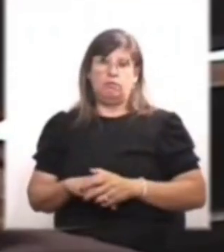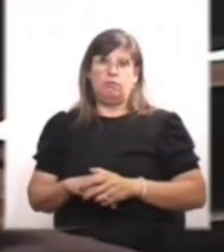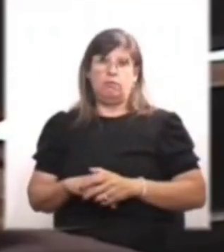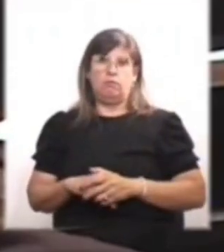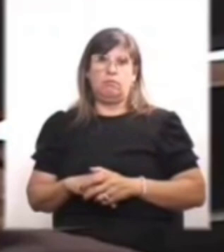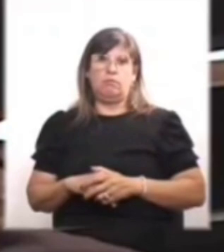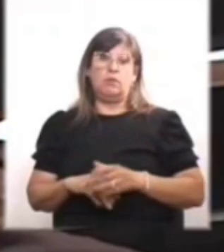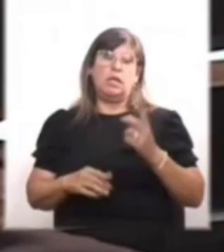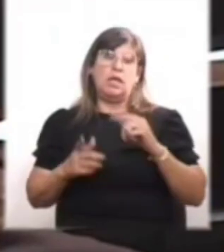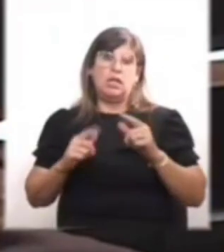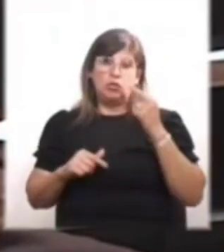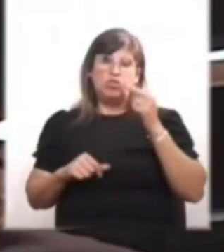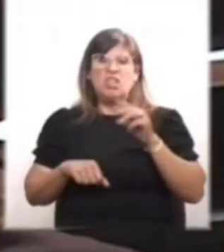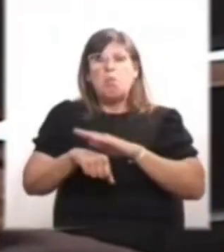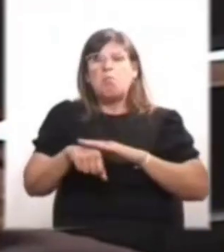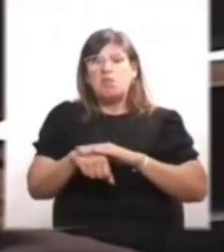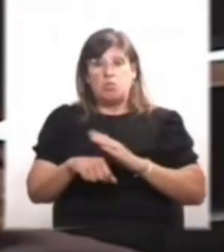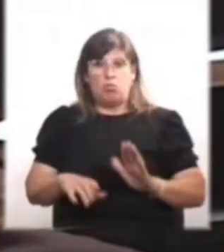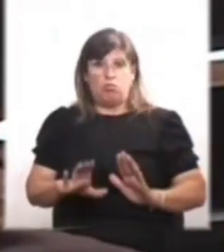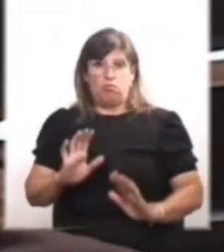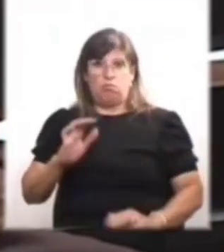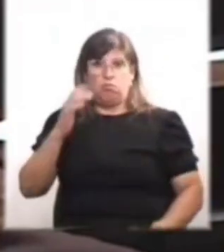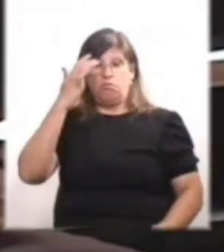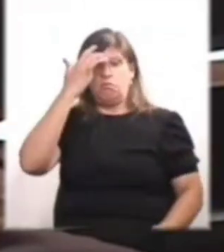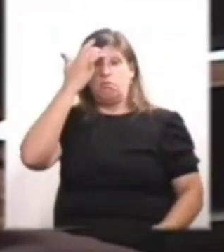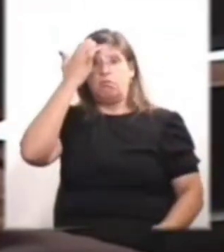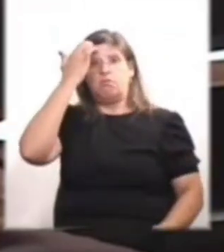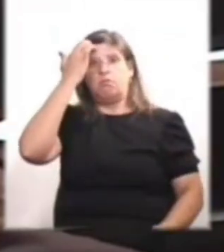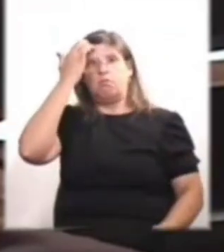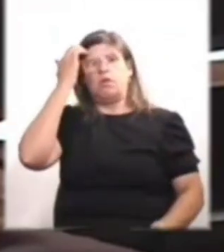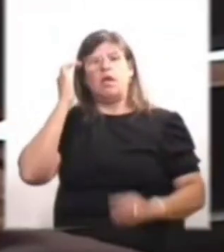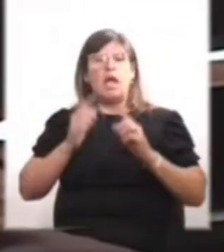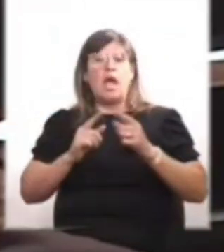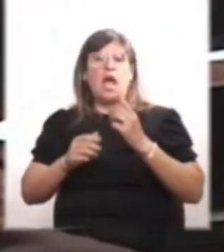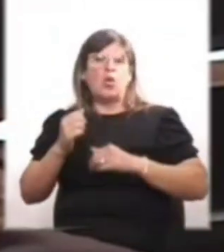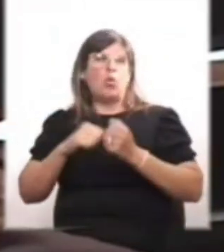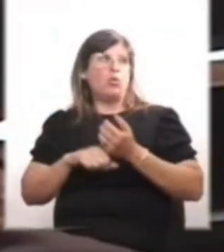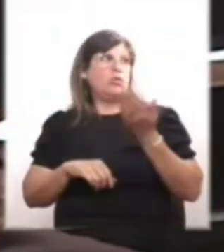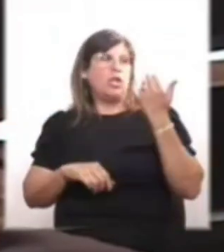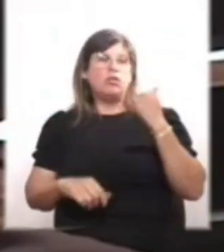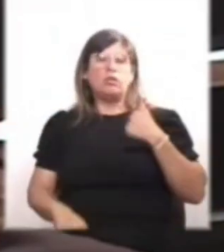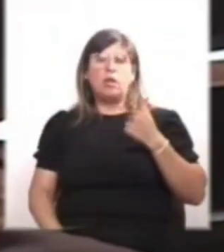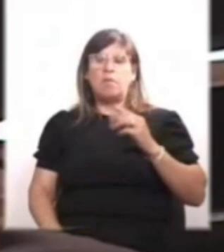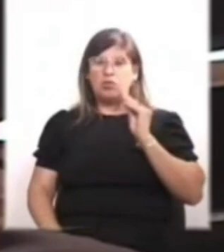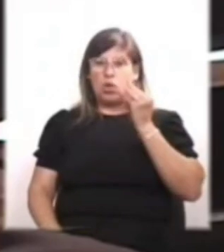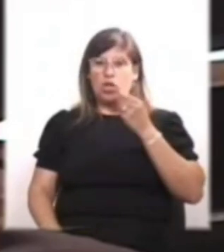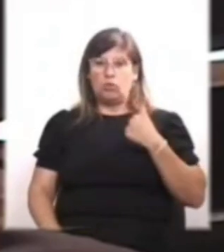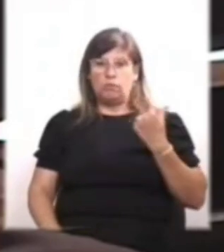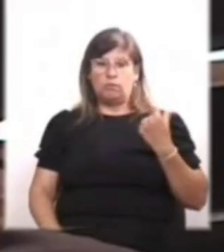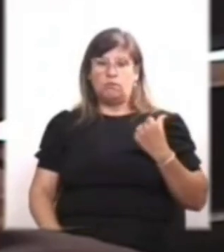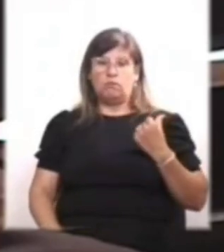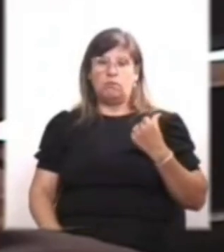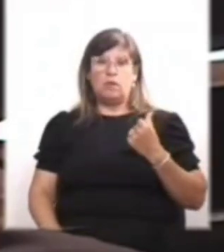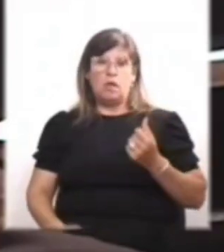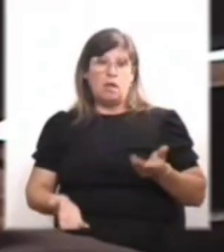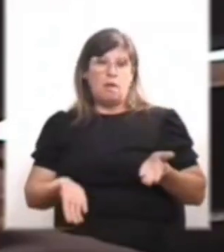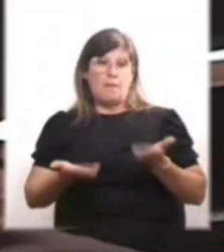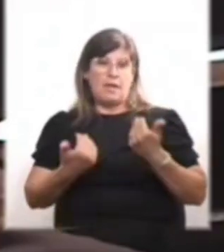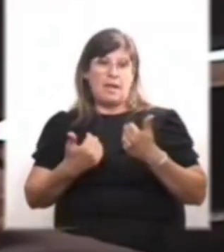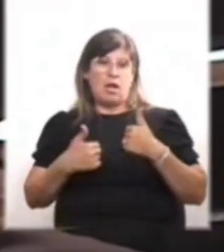O sea que son mínimos. Hace algunos años atrás mi suegro me